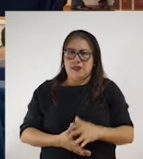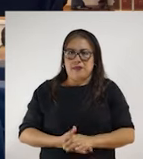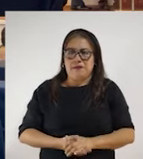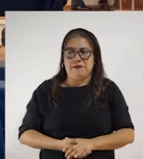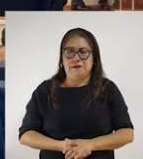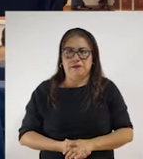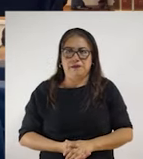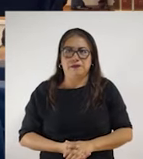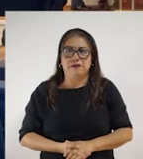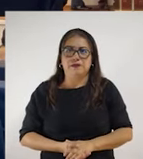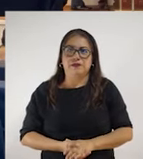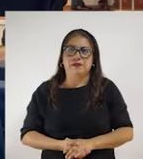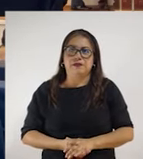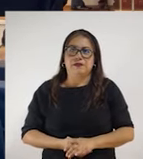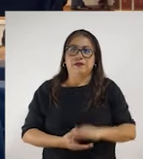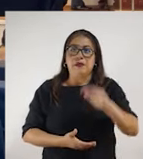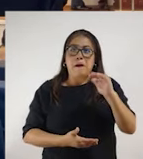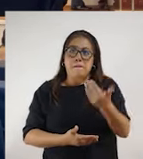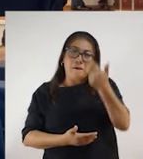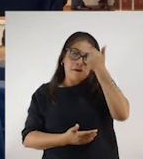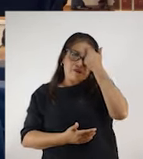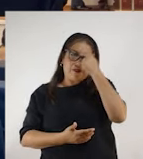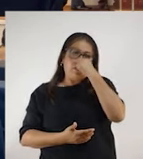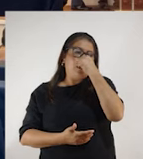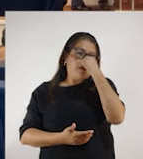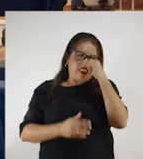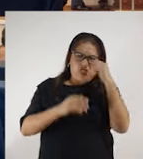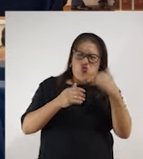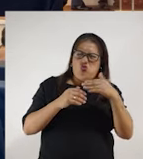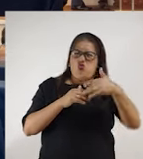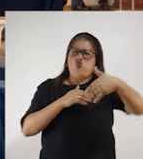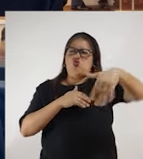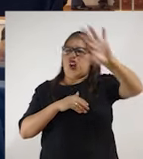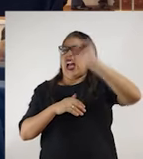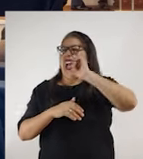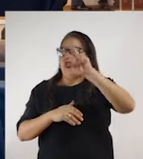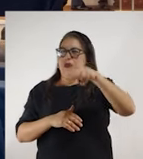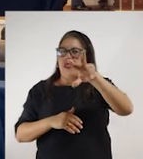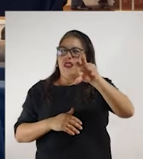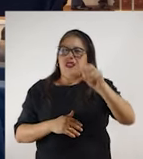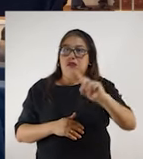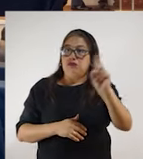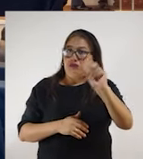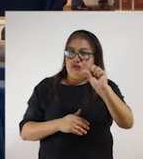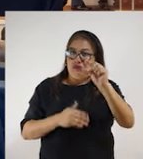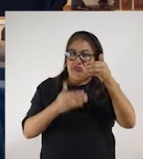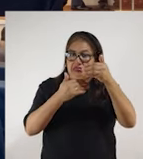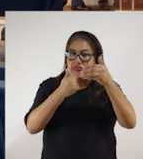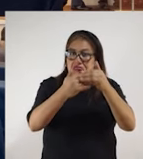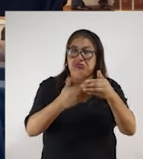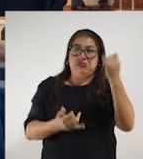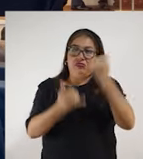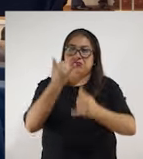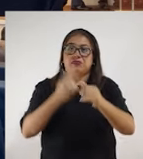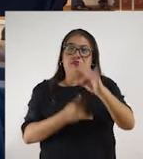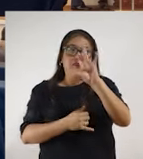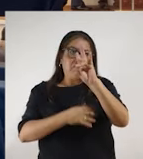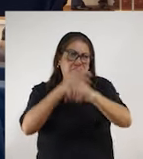2030. Parece lejano, pero no queda mucho tiempo. Nos faltan 7 años para llegar al